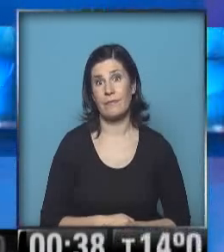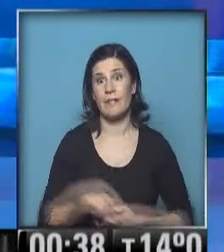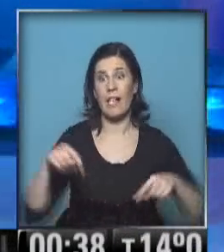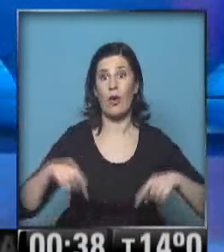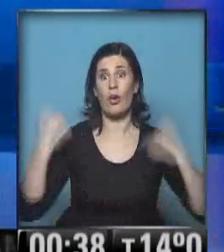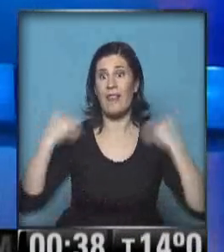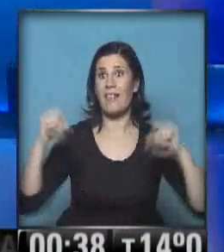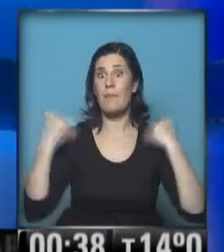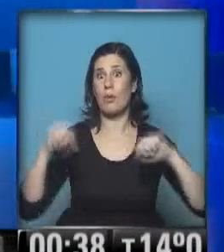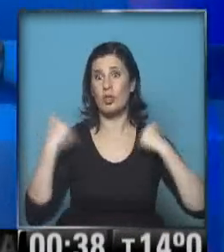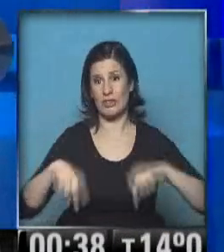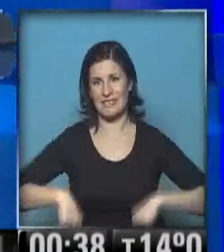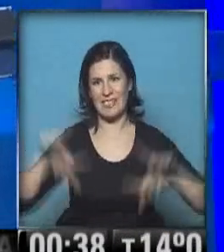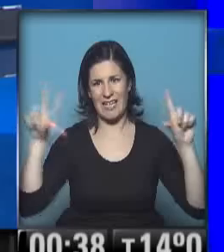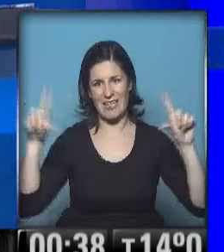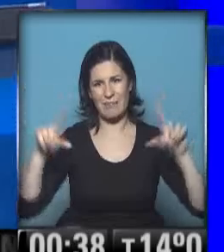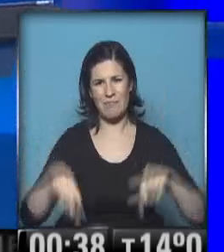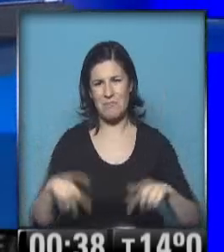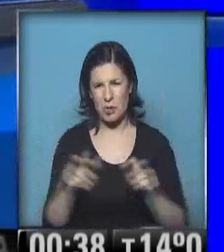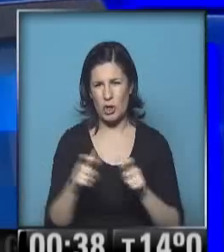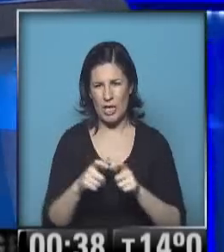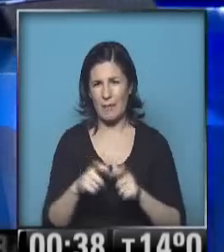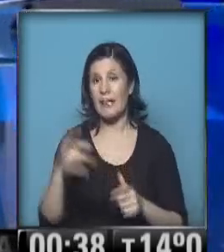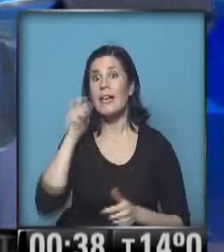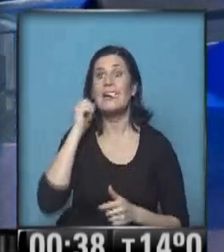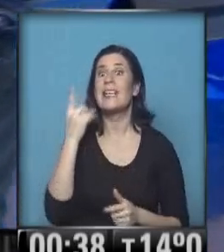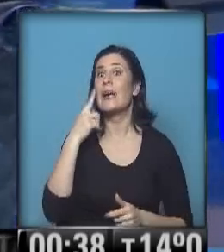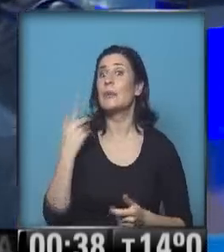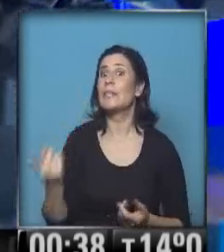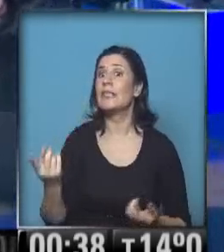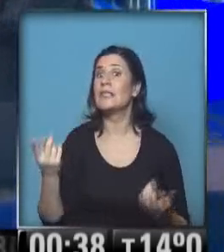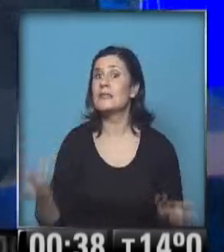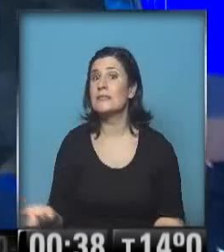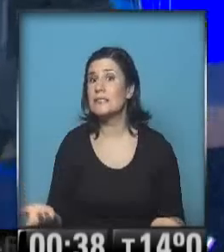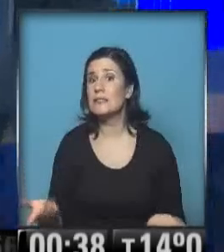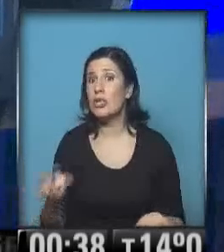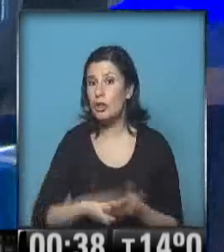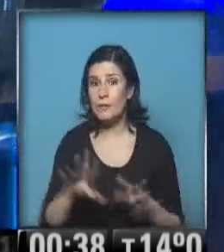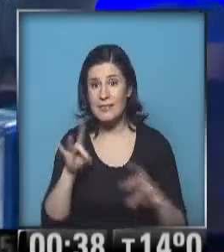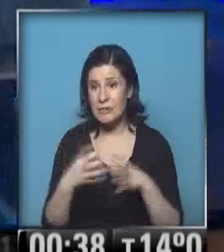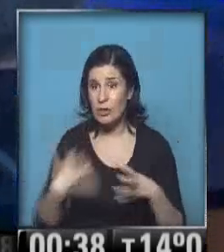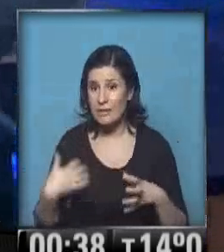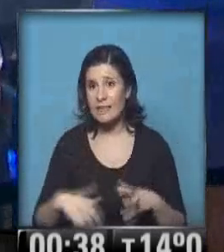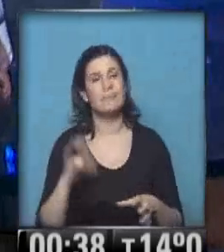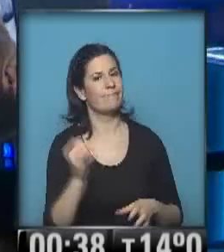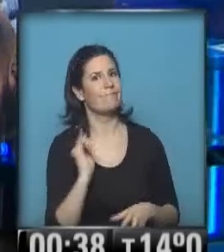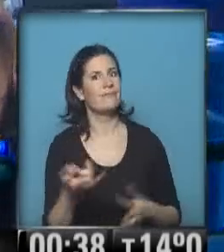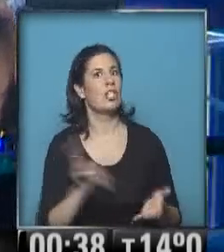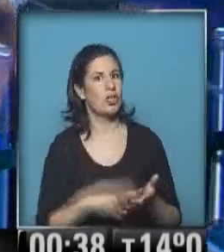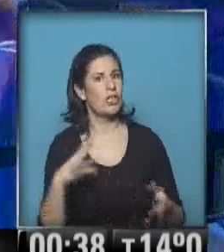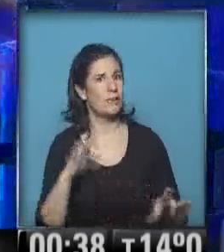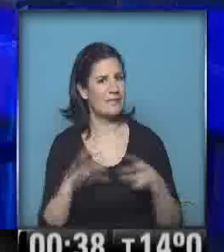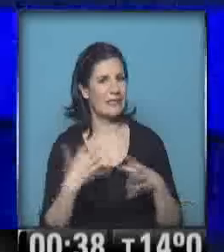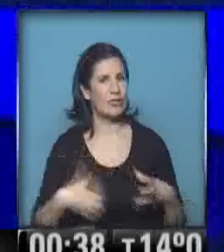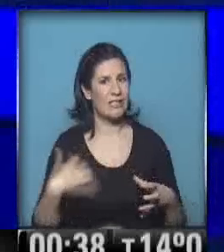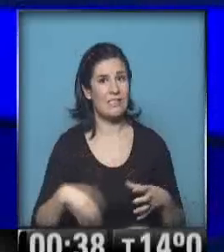Momento de deportes en este programa. Gabriela Previtera, otra vez la selección. Otra vez la selección argentina y otra vez